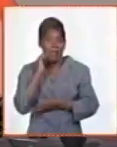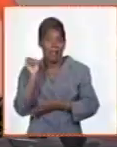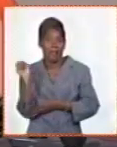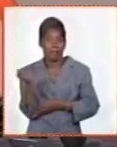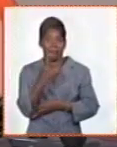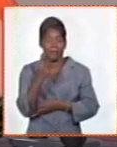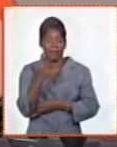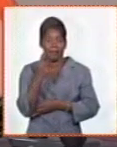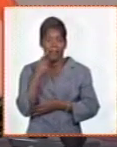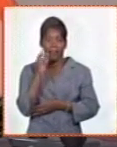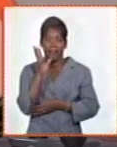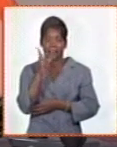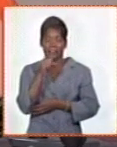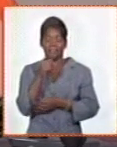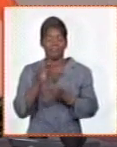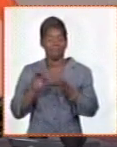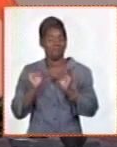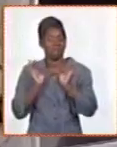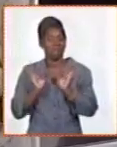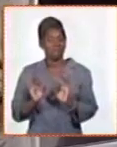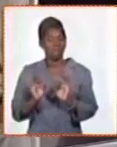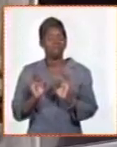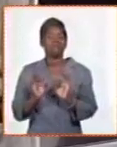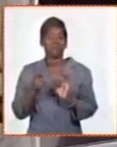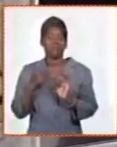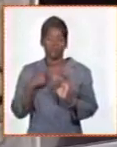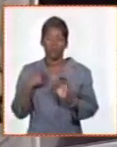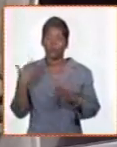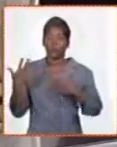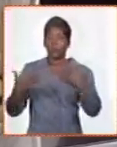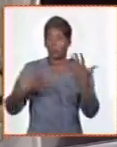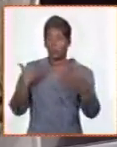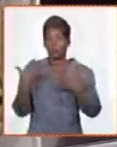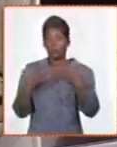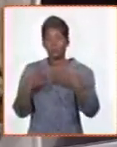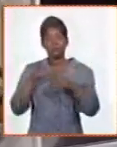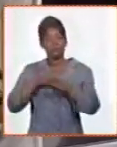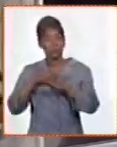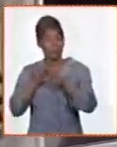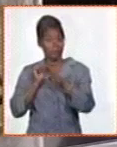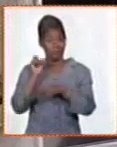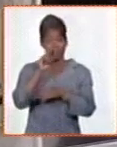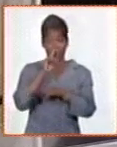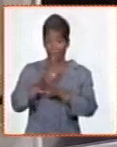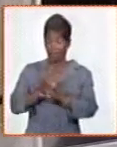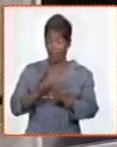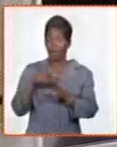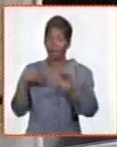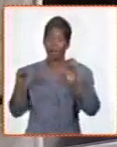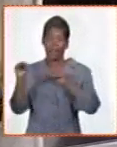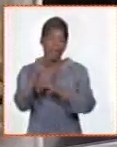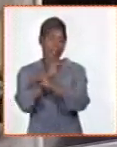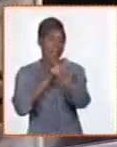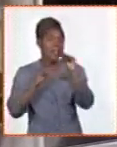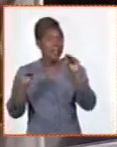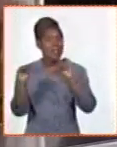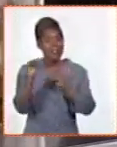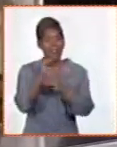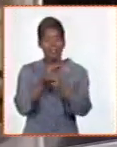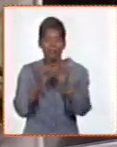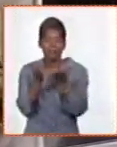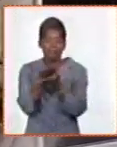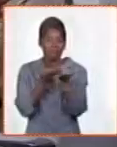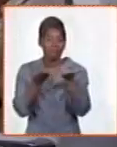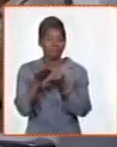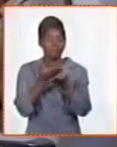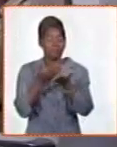lugar, espectáculo de una calidad tremenda, y ahí empezamos a confabular para lo mismo que pasó allá, entonces nosotros venir a su lugar y